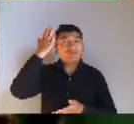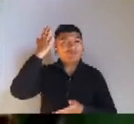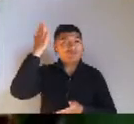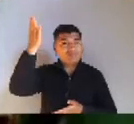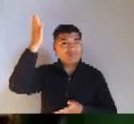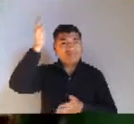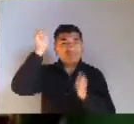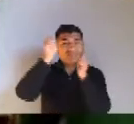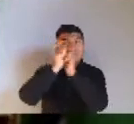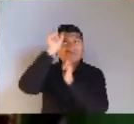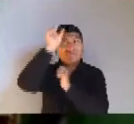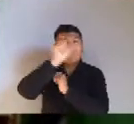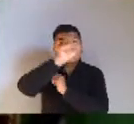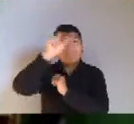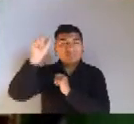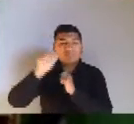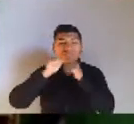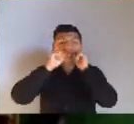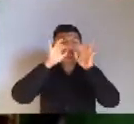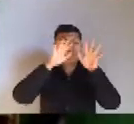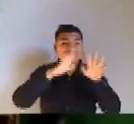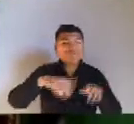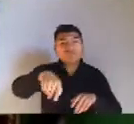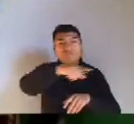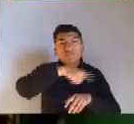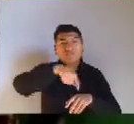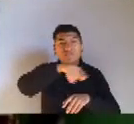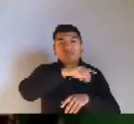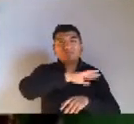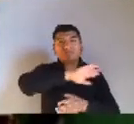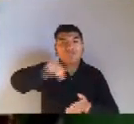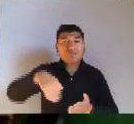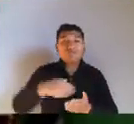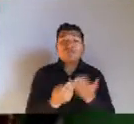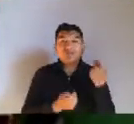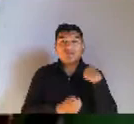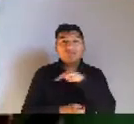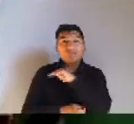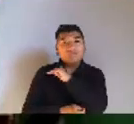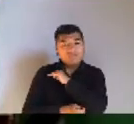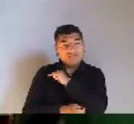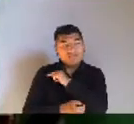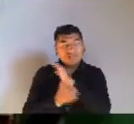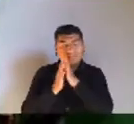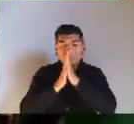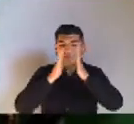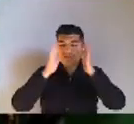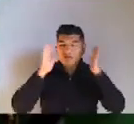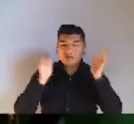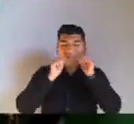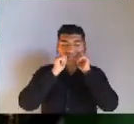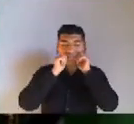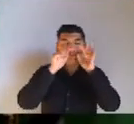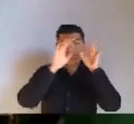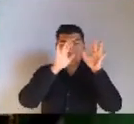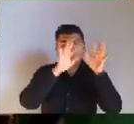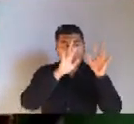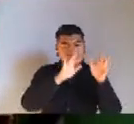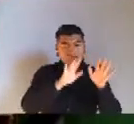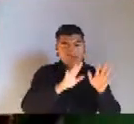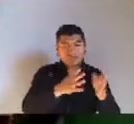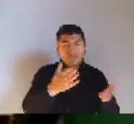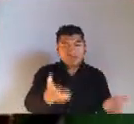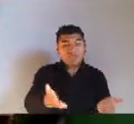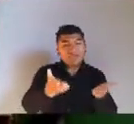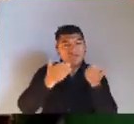la cruz derrame sobre todos ellos y sobre todos nosotros abundantes bendiciones,